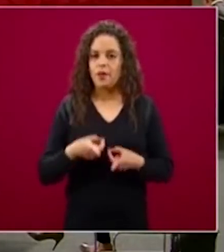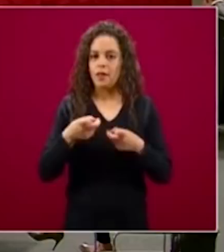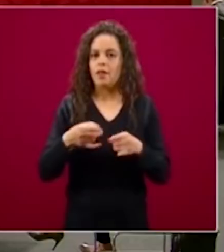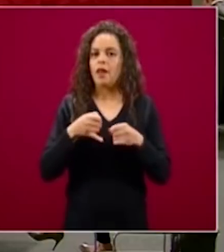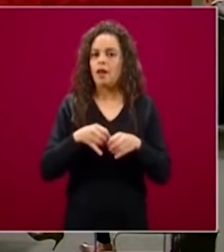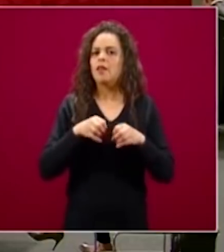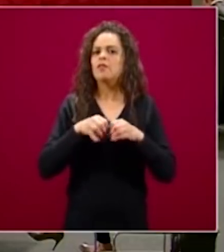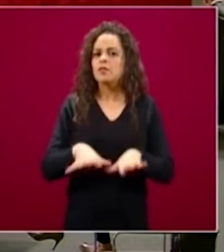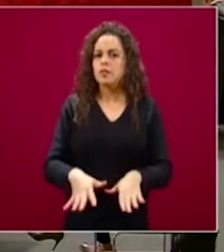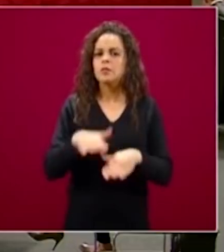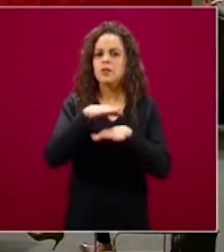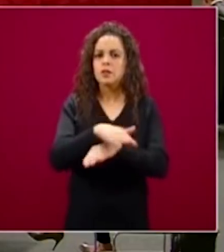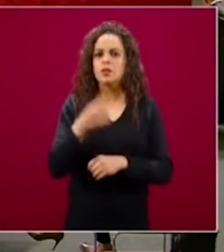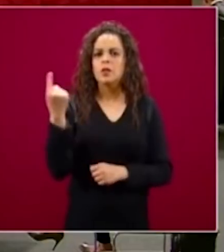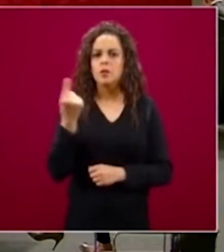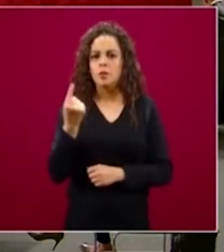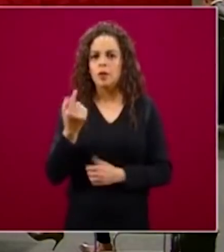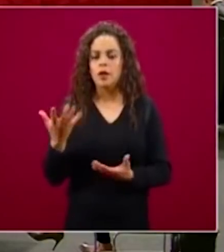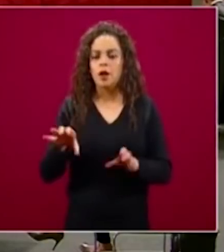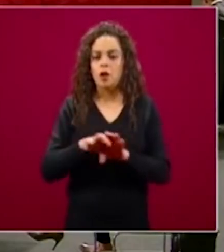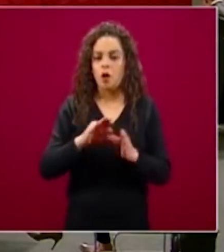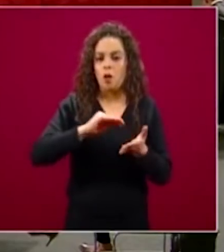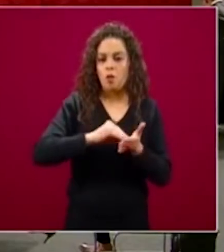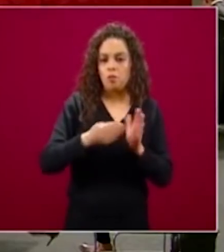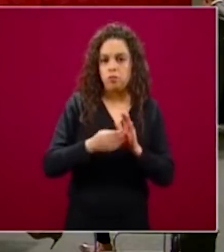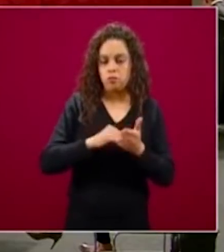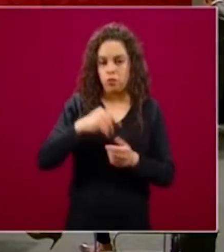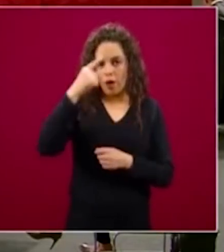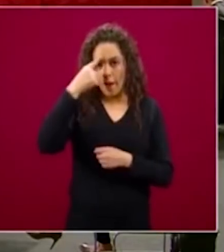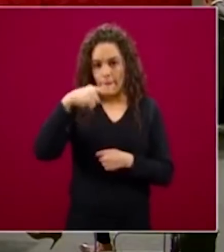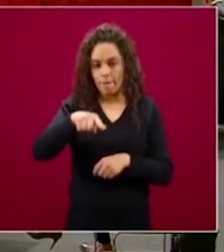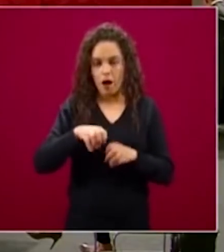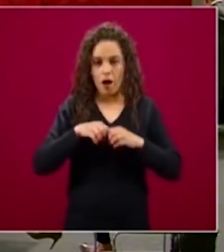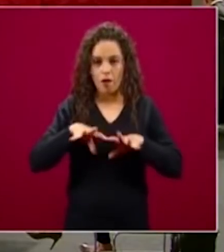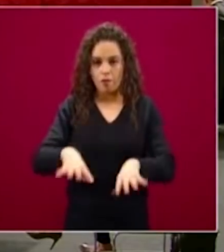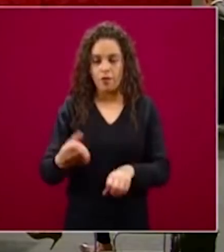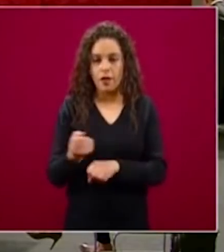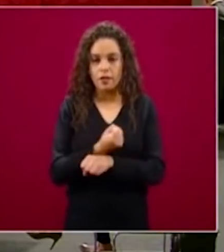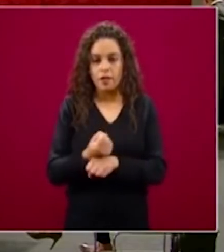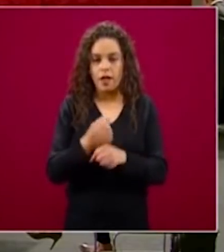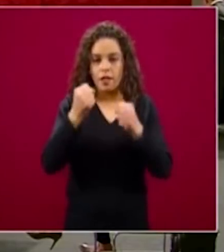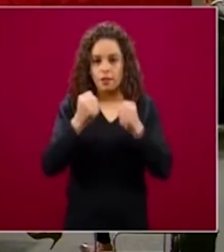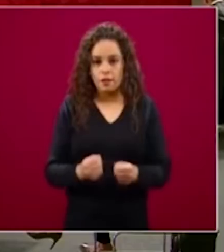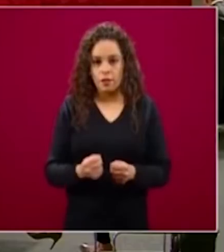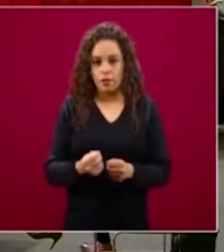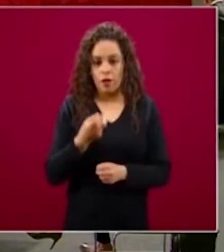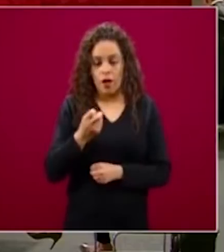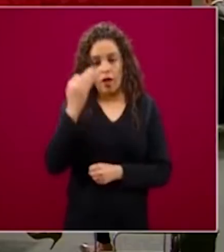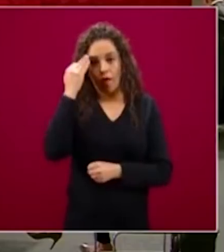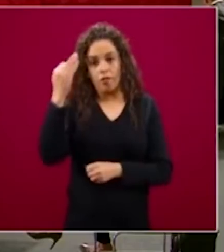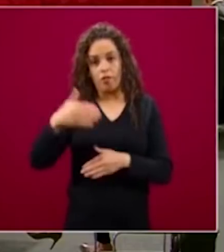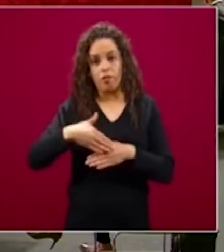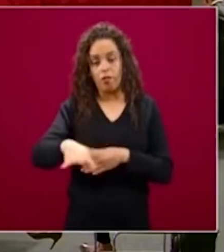acerca de la estrategia para el abastecimiento de sangre segura durante la pandemia COVID-19.